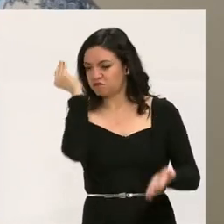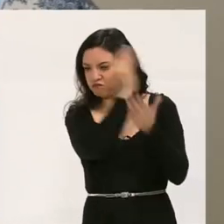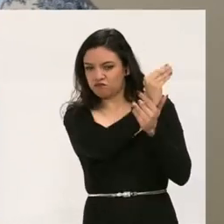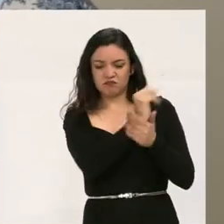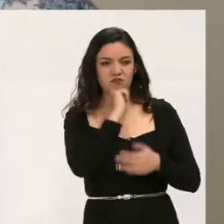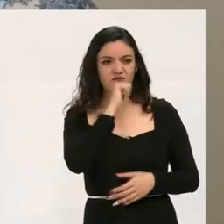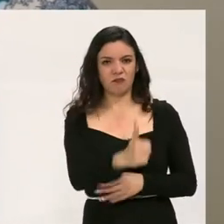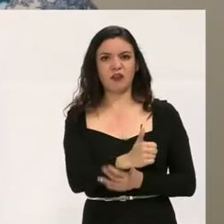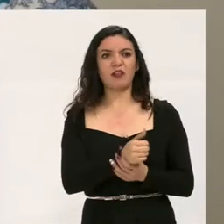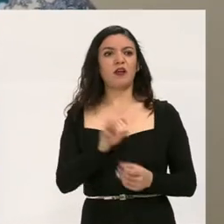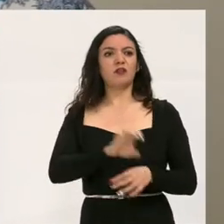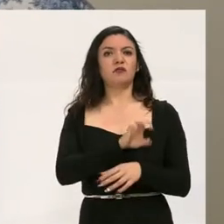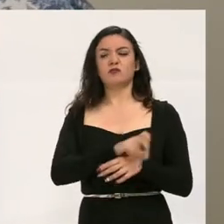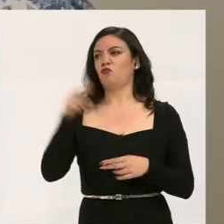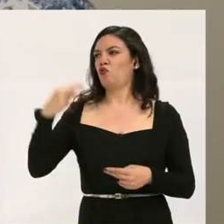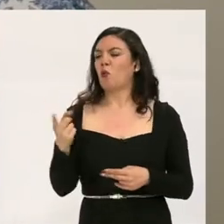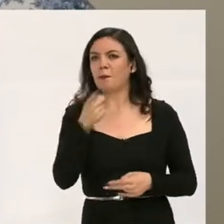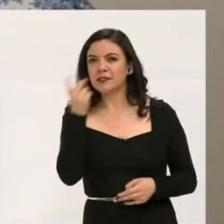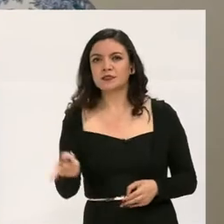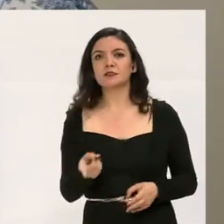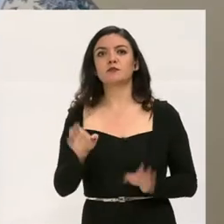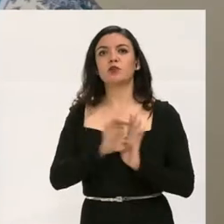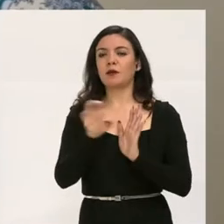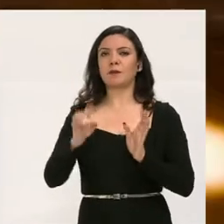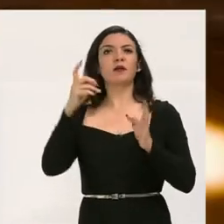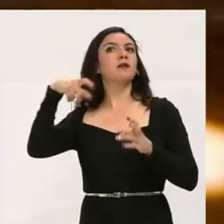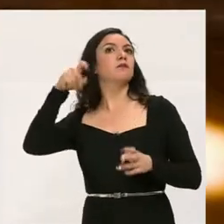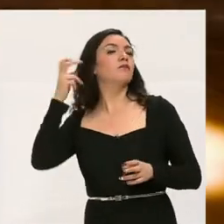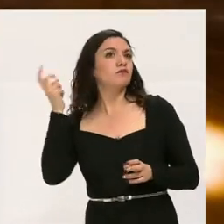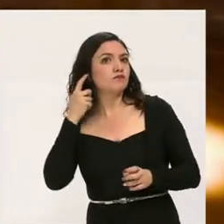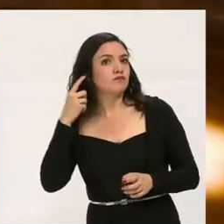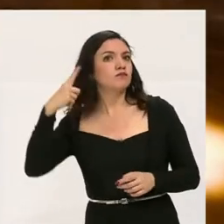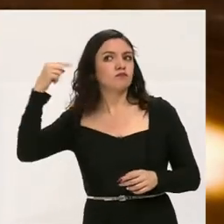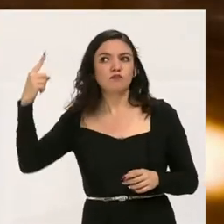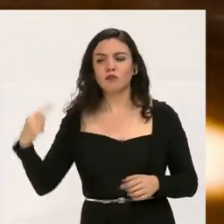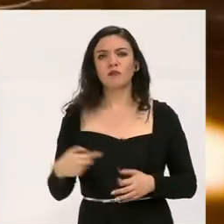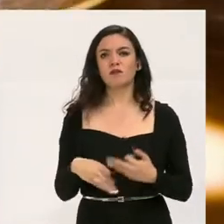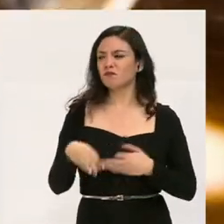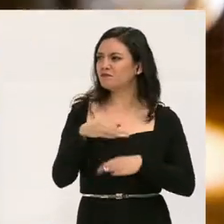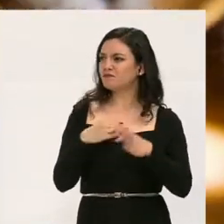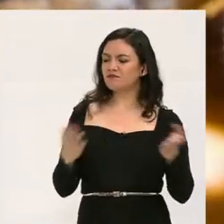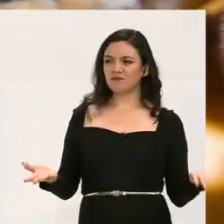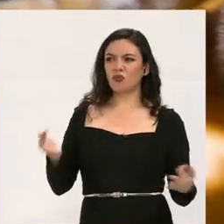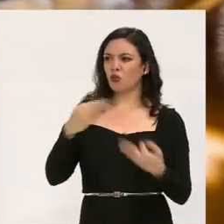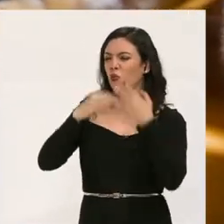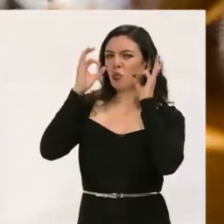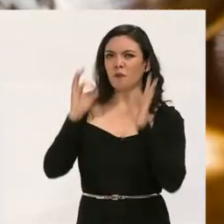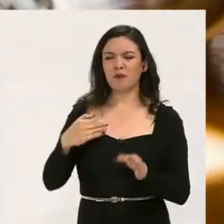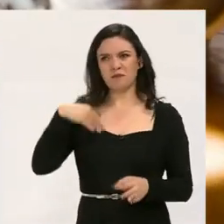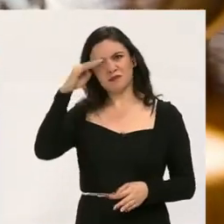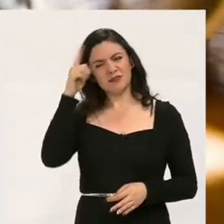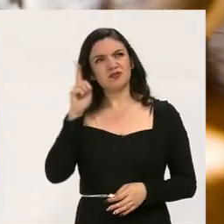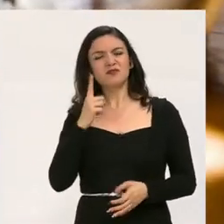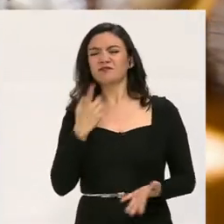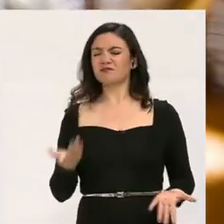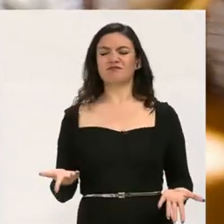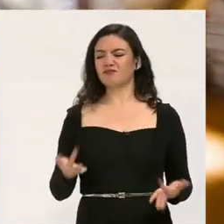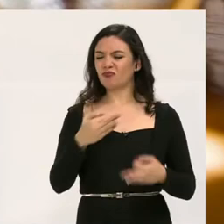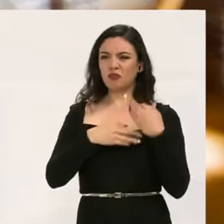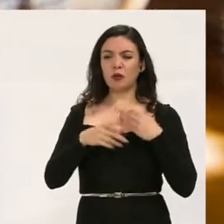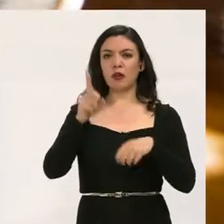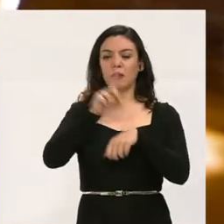y pues no te respondía nada, o sea, por su nombre. Ya empezamos con exámenes auditivos, no, pues al parecer todo estaba